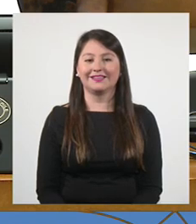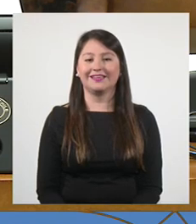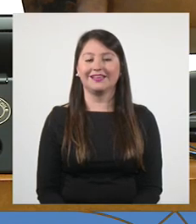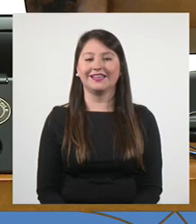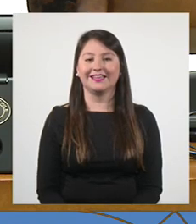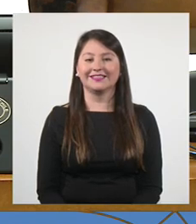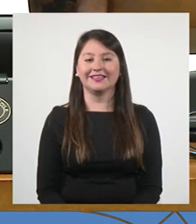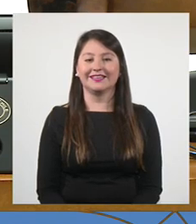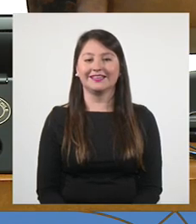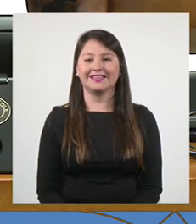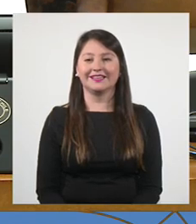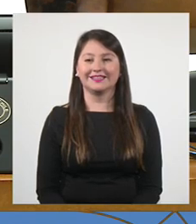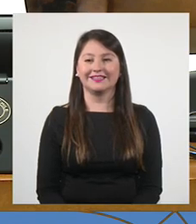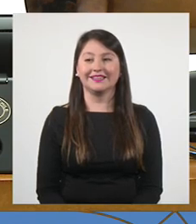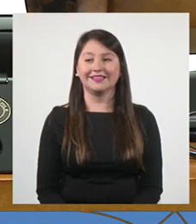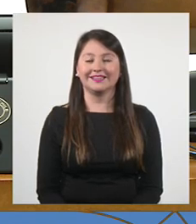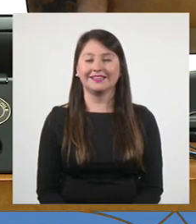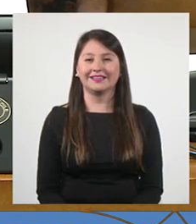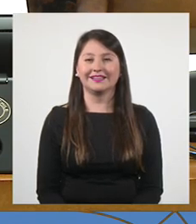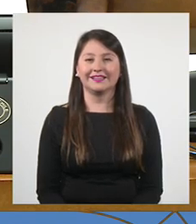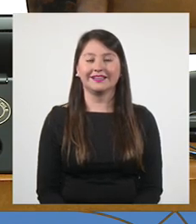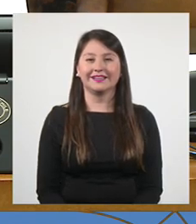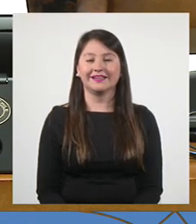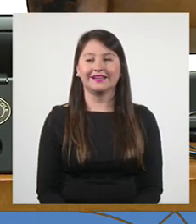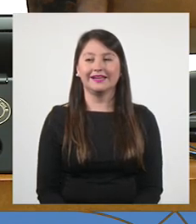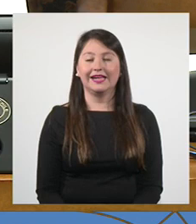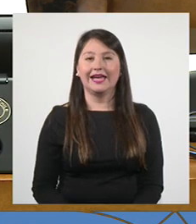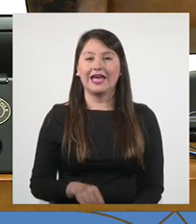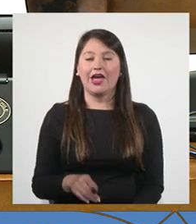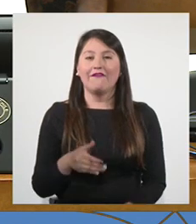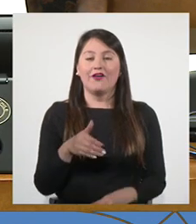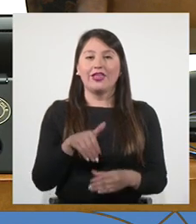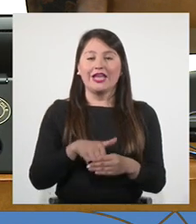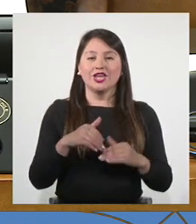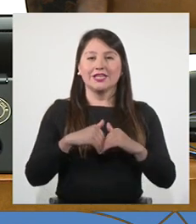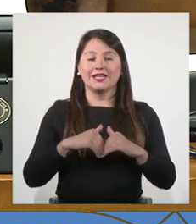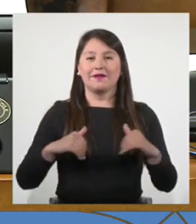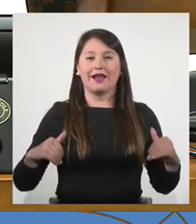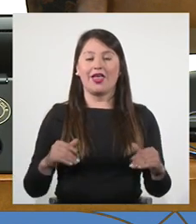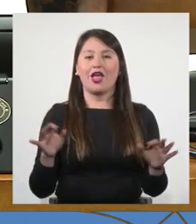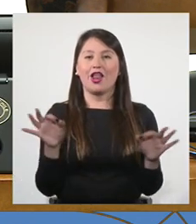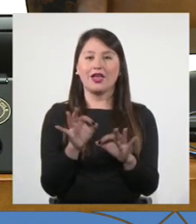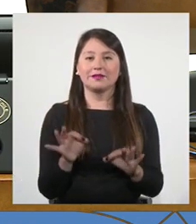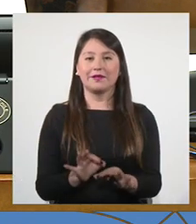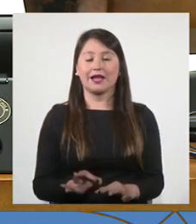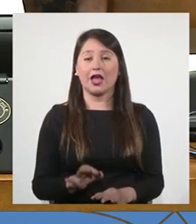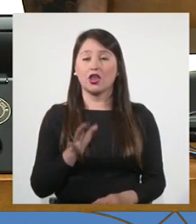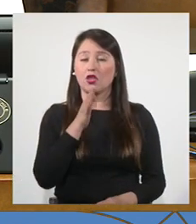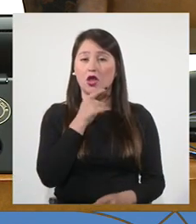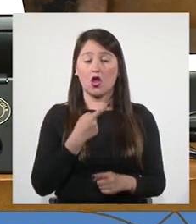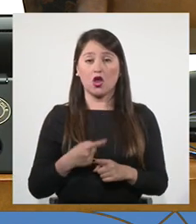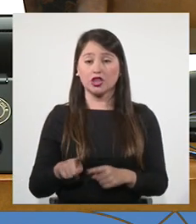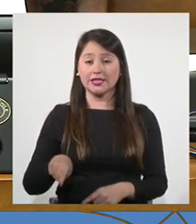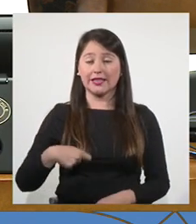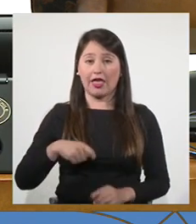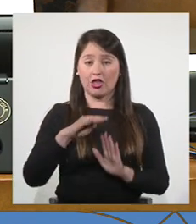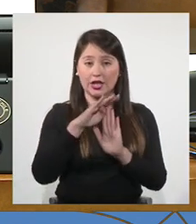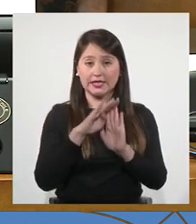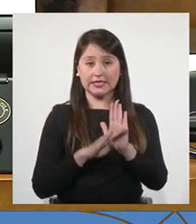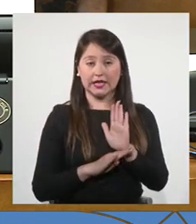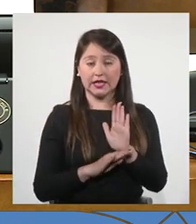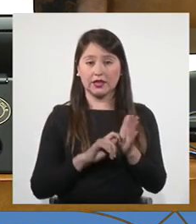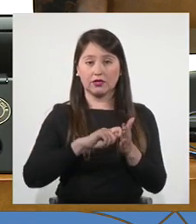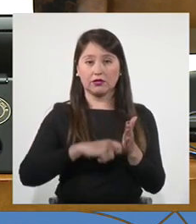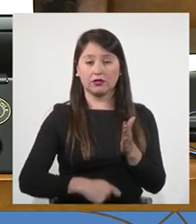no la reserva. Muy bien, ya quien ha solicitado esta votación separada lo ha explicado. No hay más senador inscrito, señor secretario.